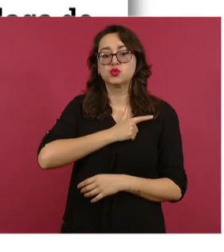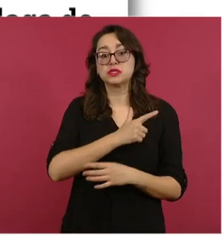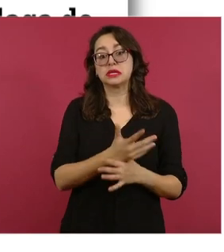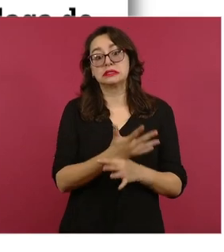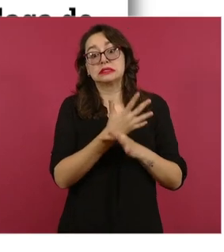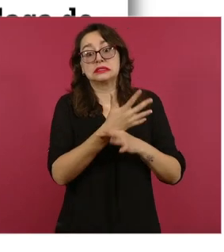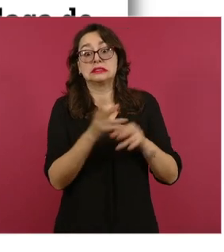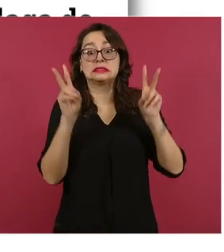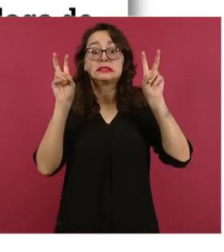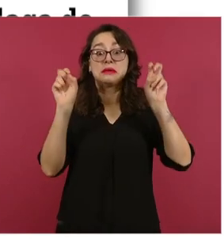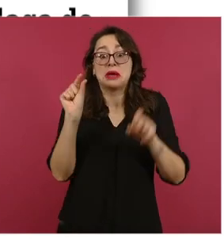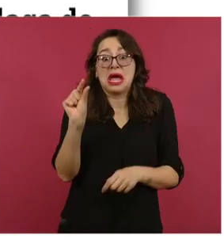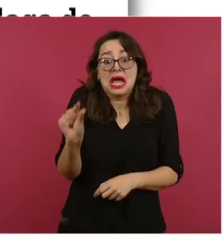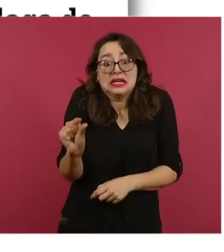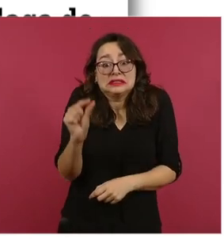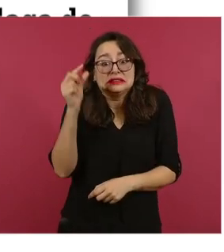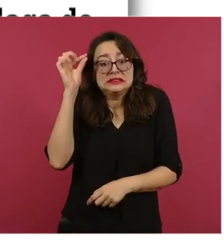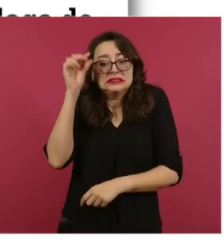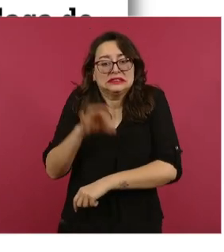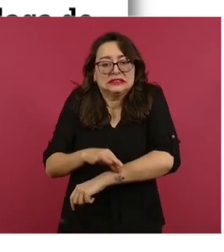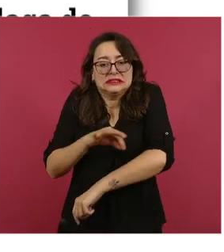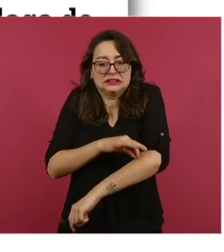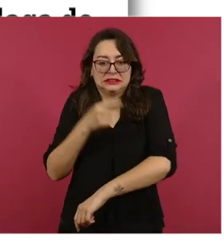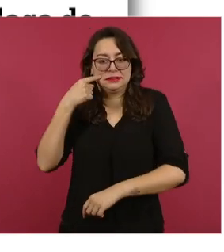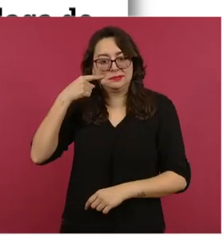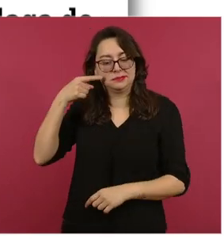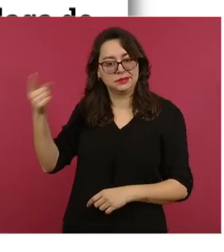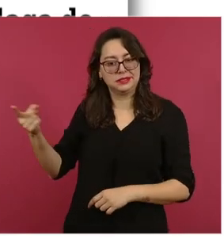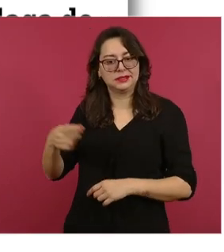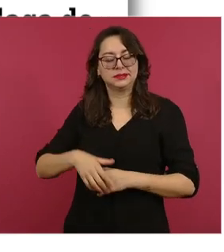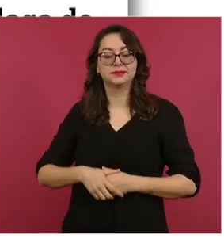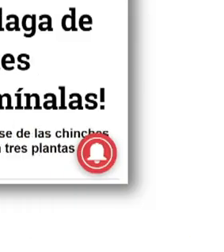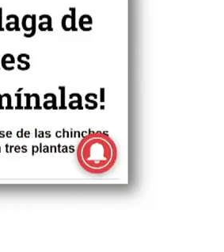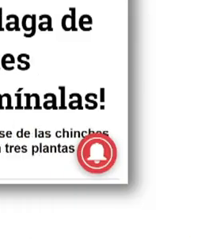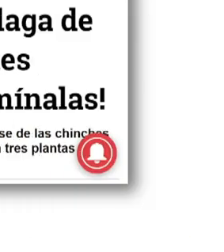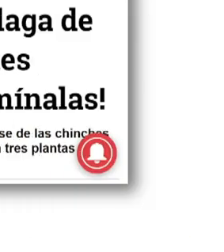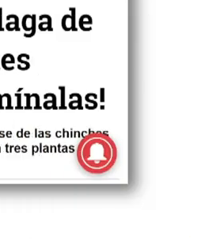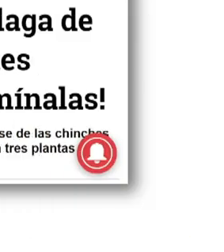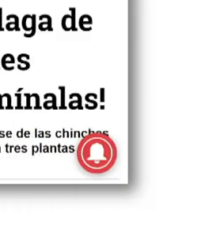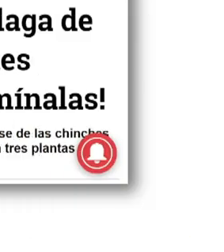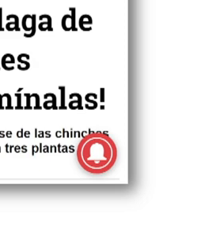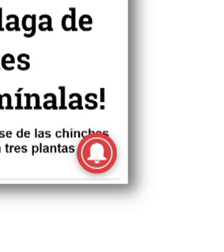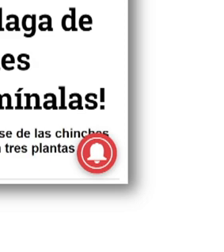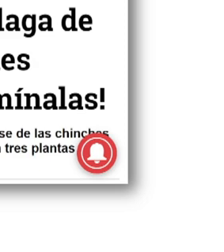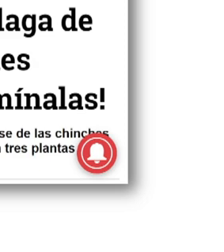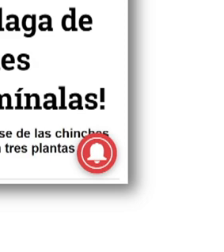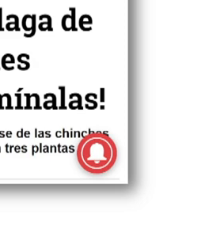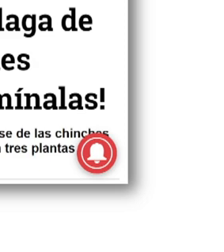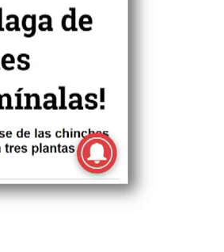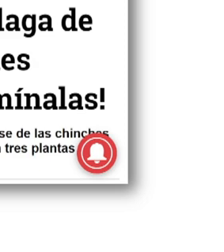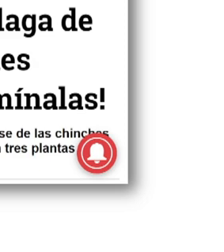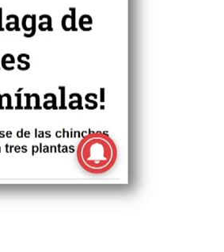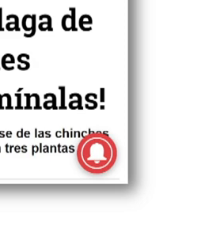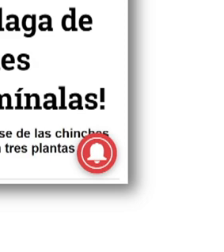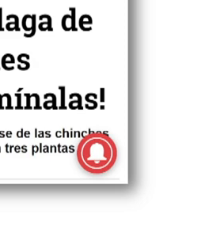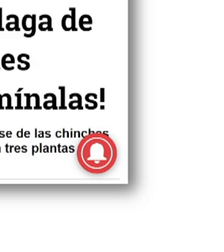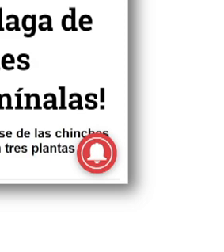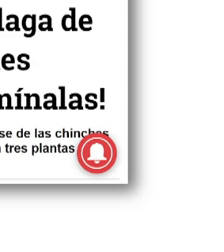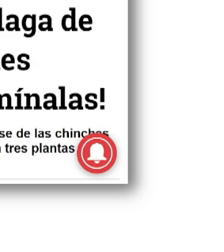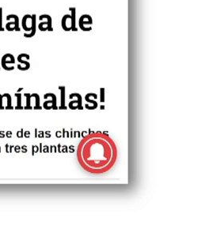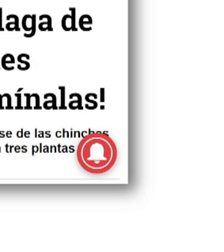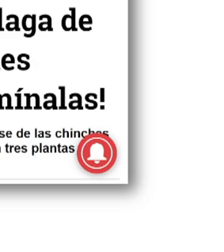supuesta plaga de chinches en México. Esta no existe. En muchos espacios informativos,